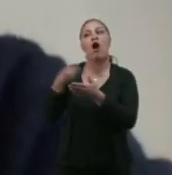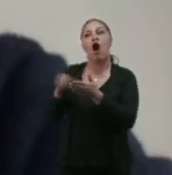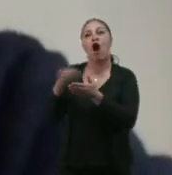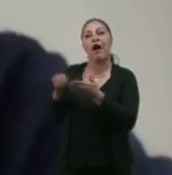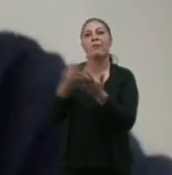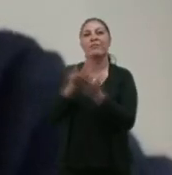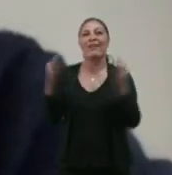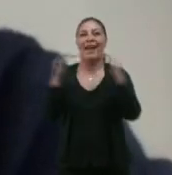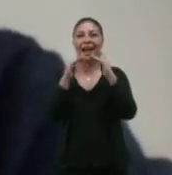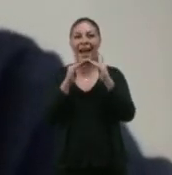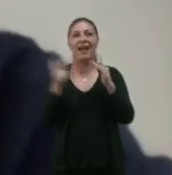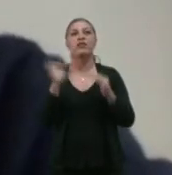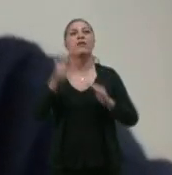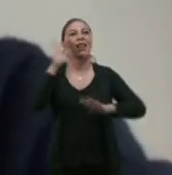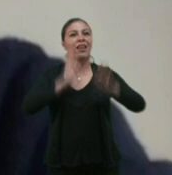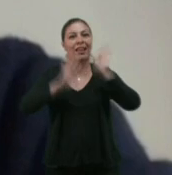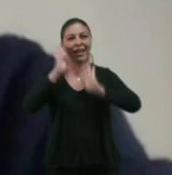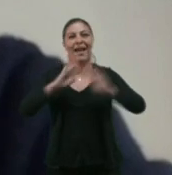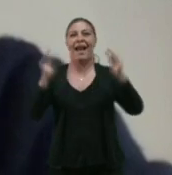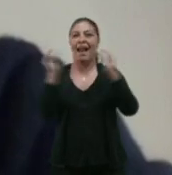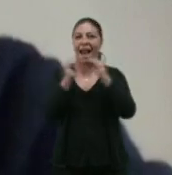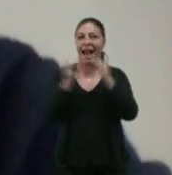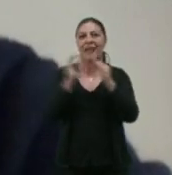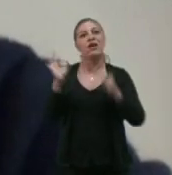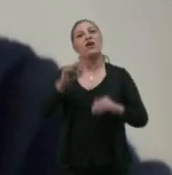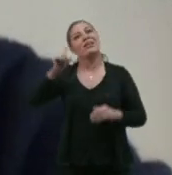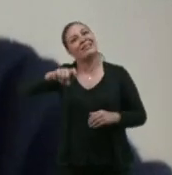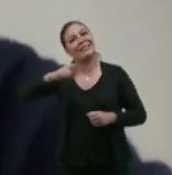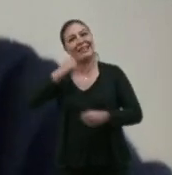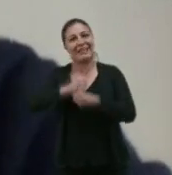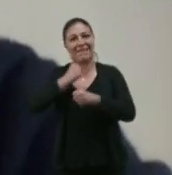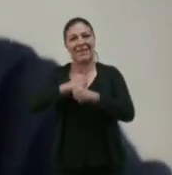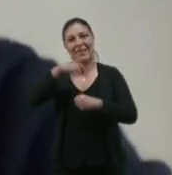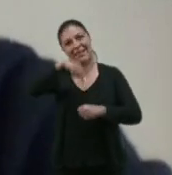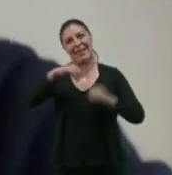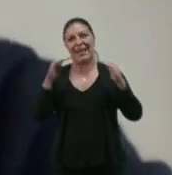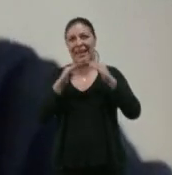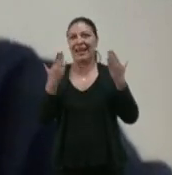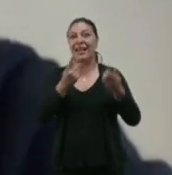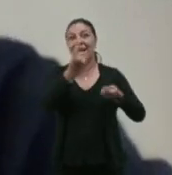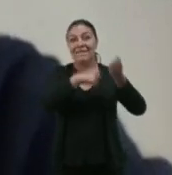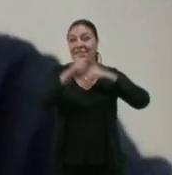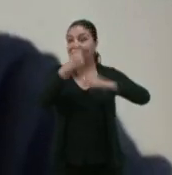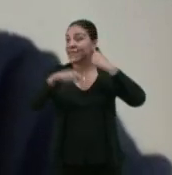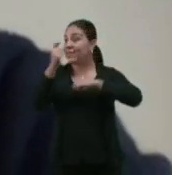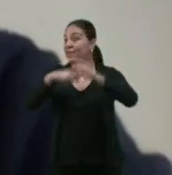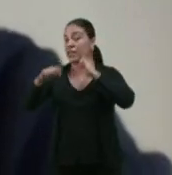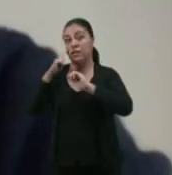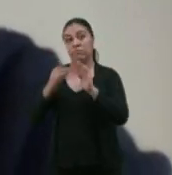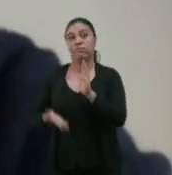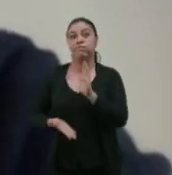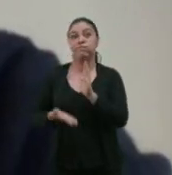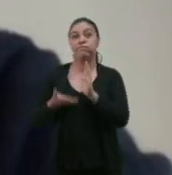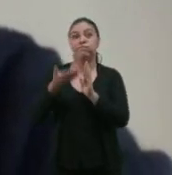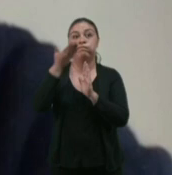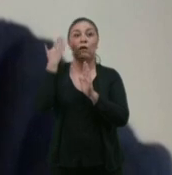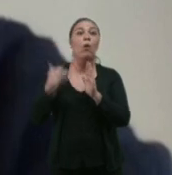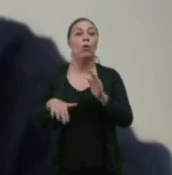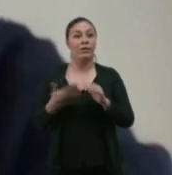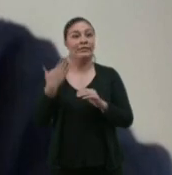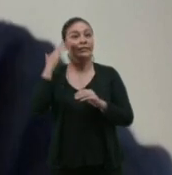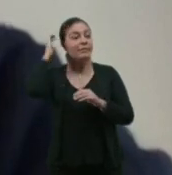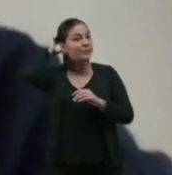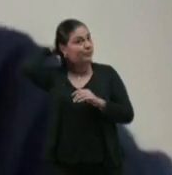la decoración de la casa, para trabajar desde la casa, y ese tipo de ventas ha subido mucho. Así que creo que estamos